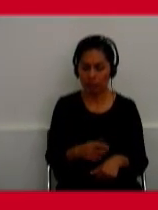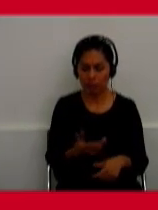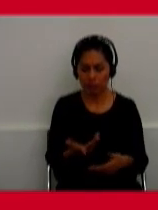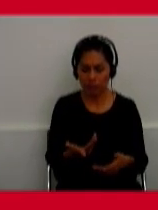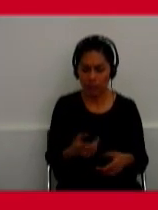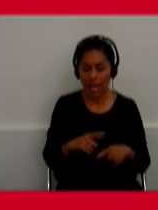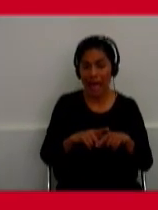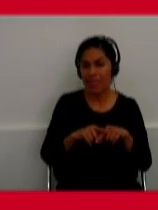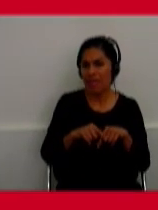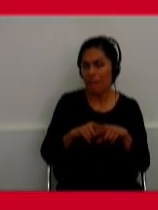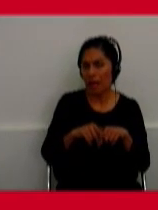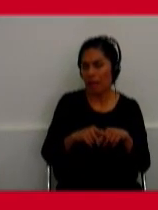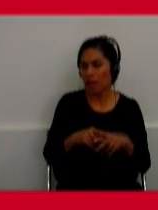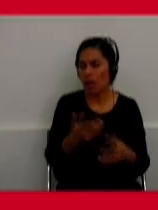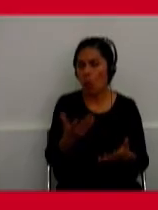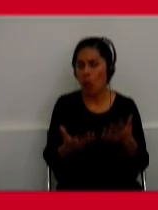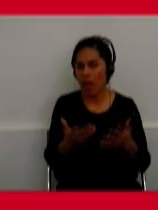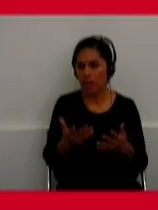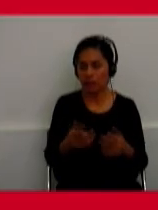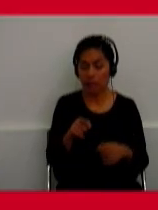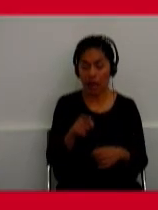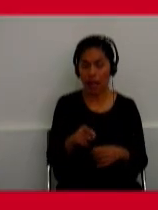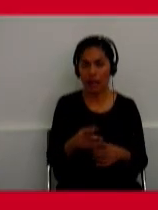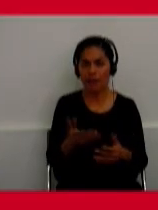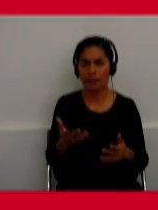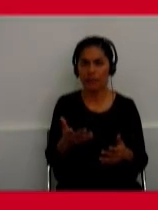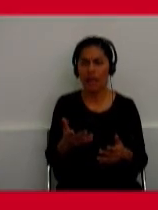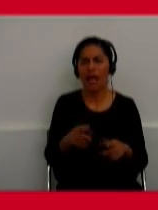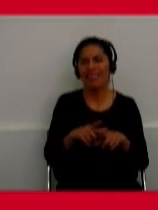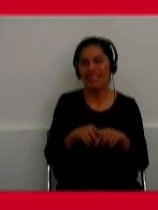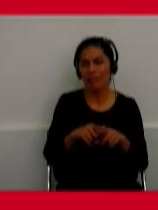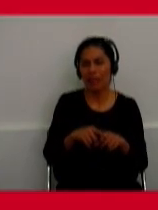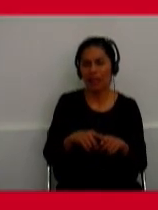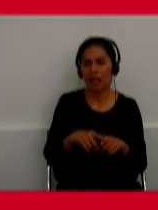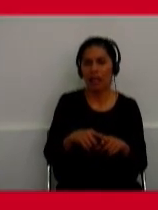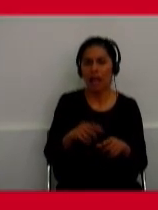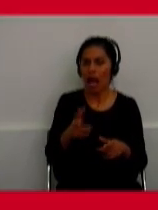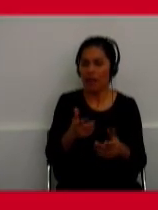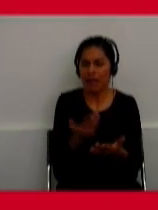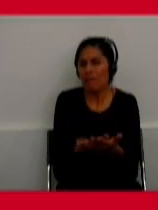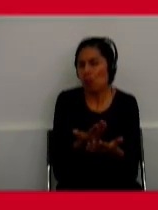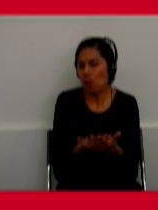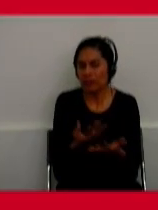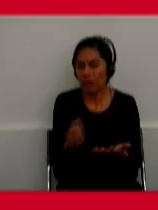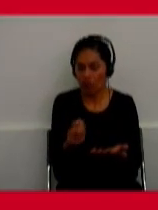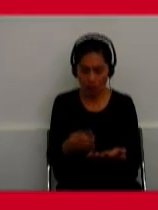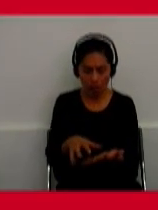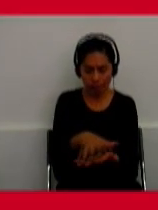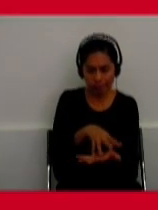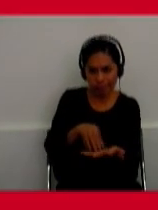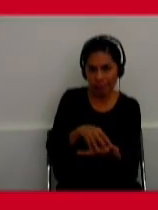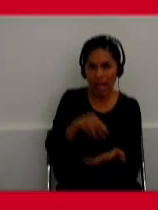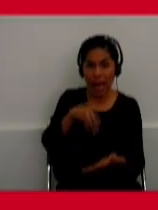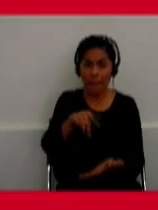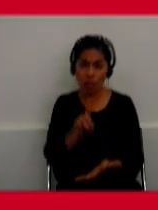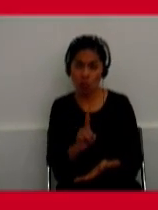de dosificación. Es para un tipo de mezcla, un tipo de muestra, M1 y M2, pero básicamente sigue la misma tendencia,